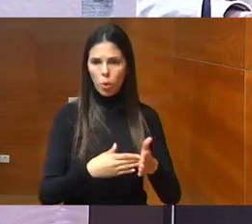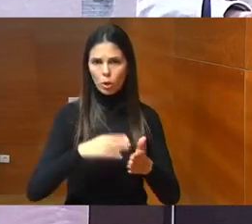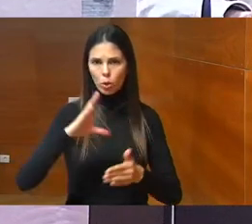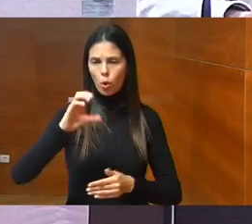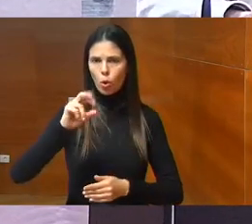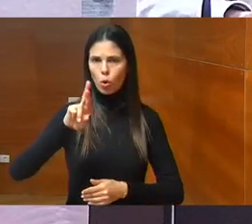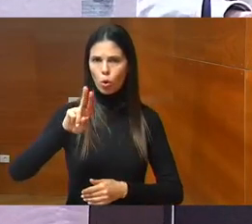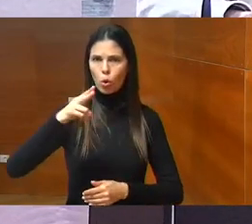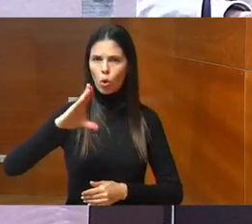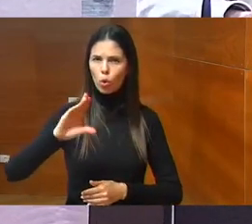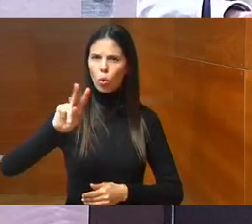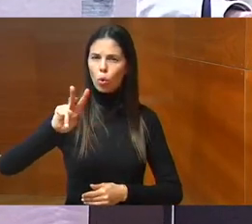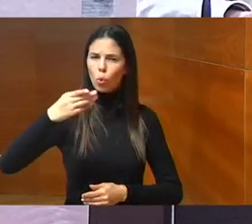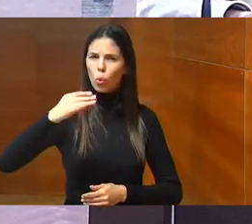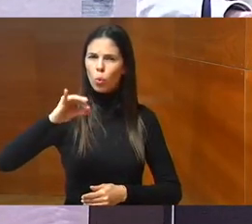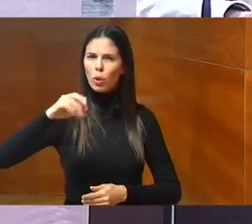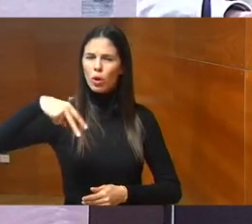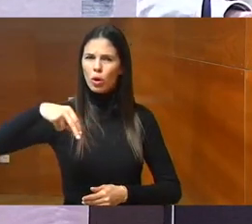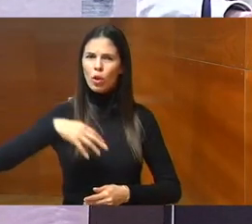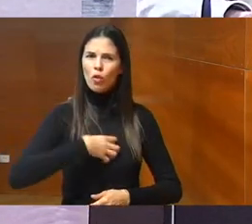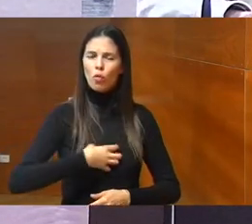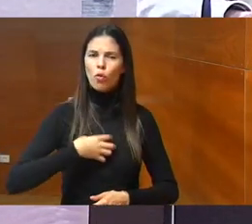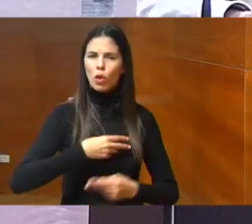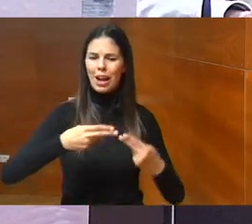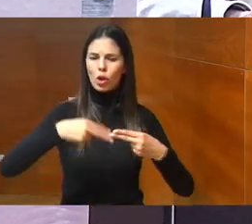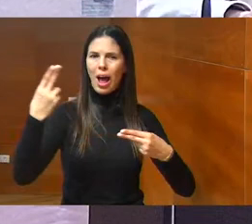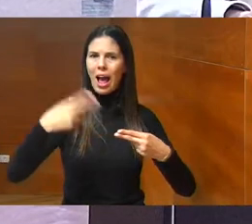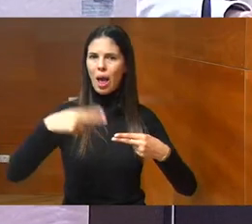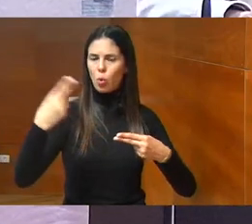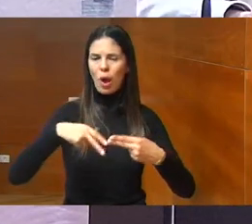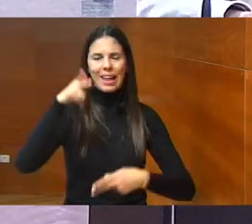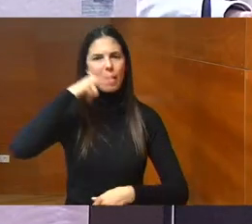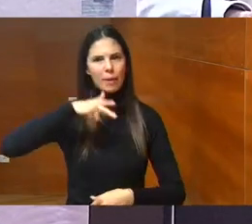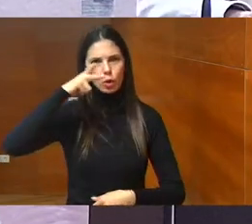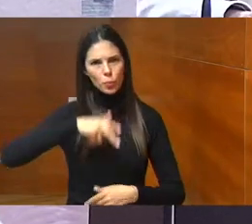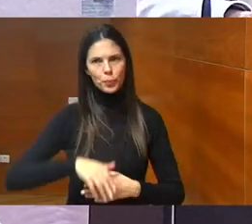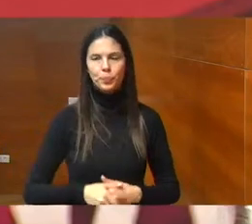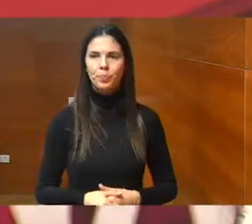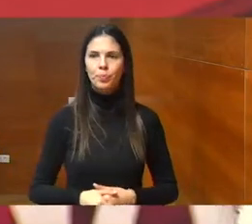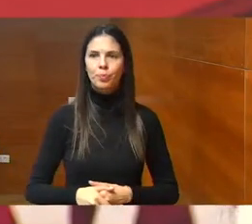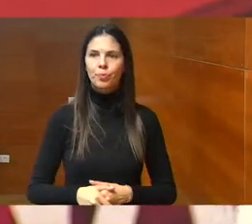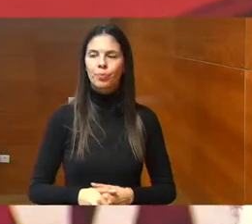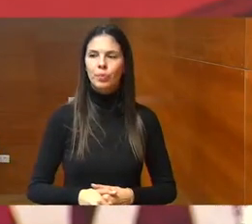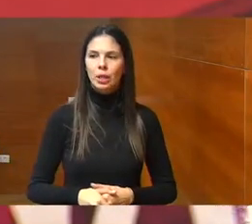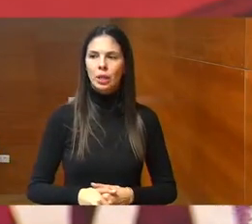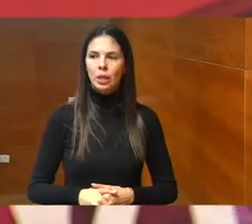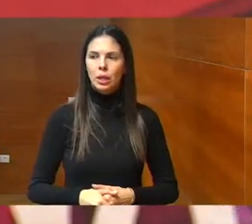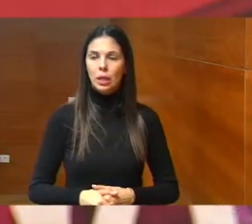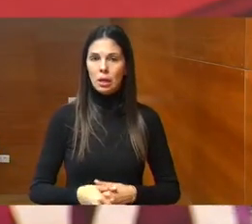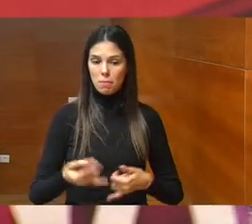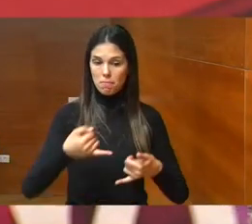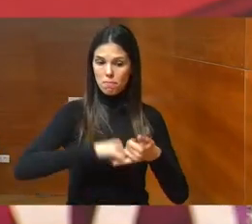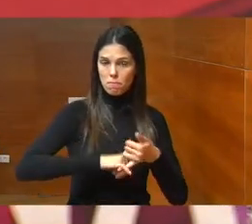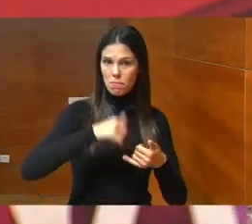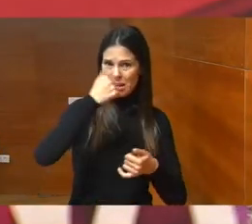era funcionario de tatuana de Vigo Enrique Alcaraz llegó con tiempo a ser cónsul de Inglaterra